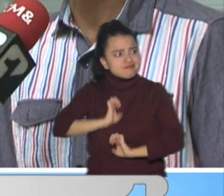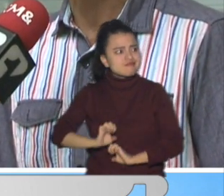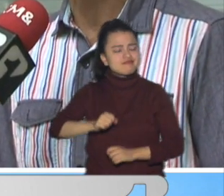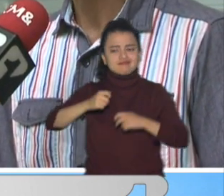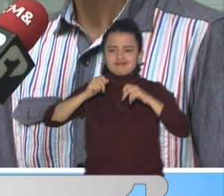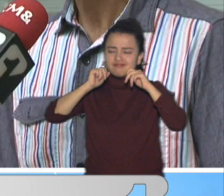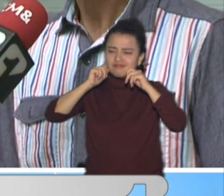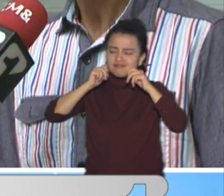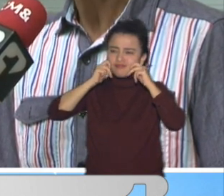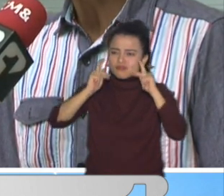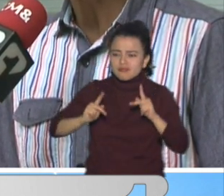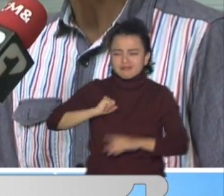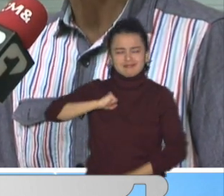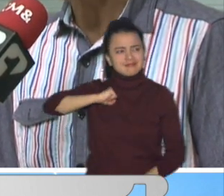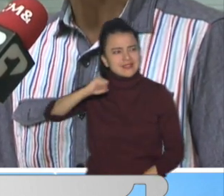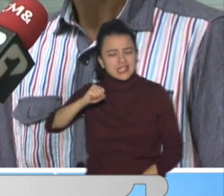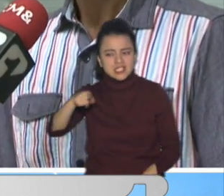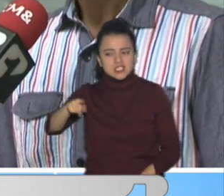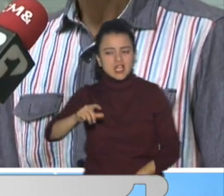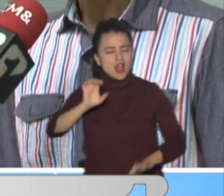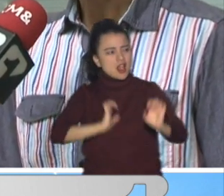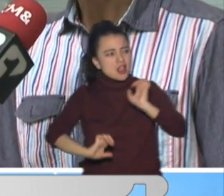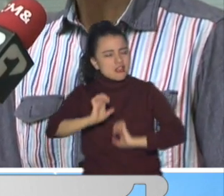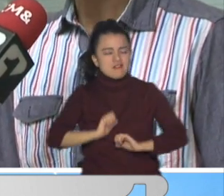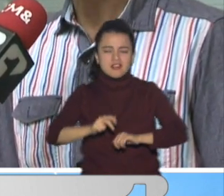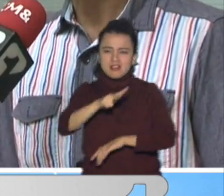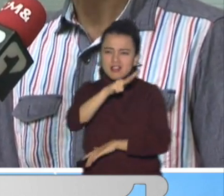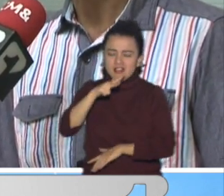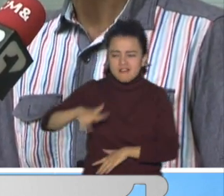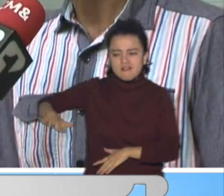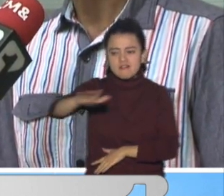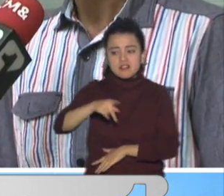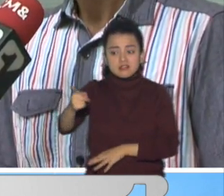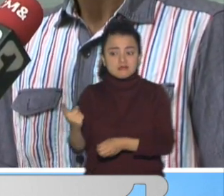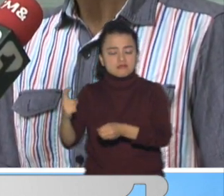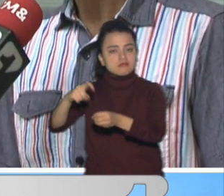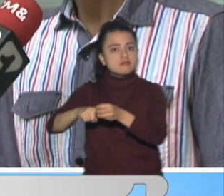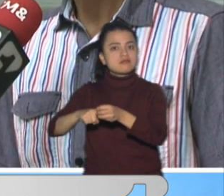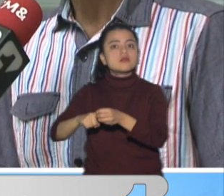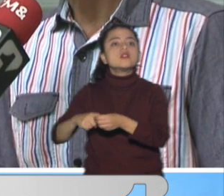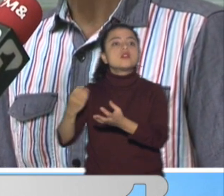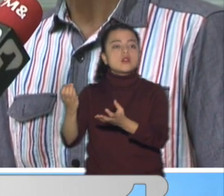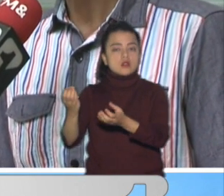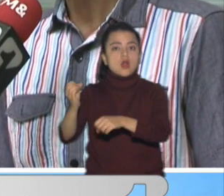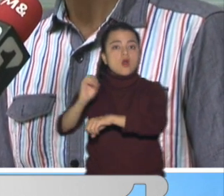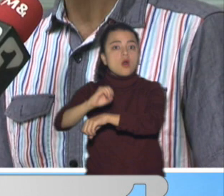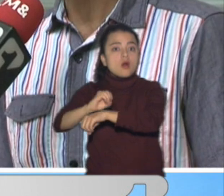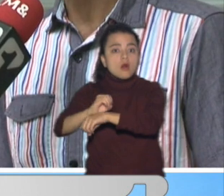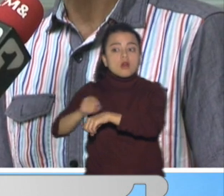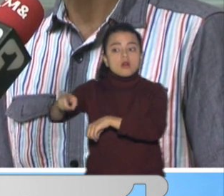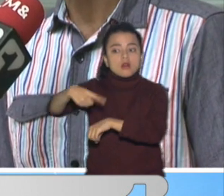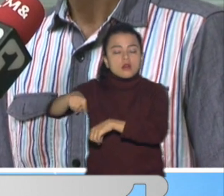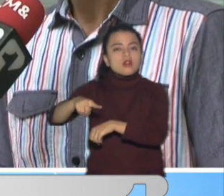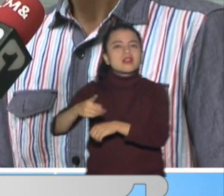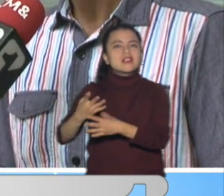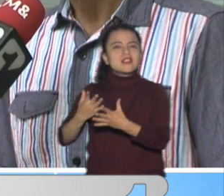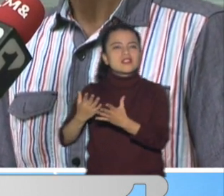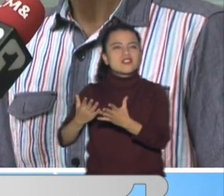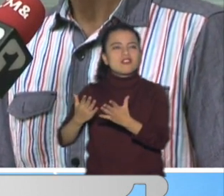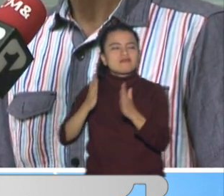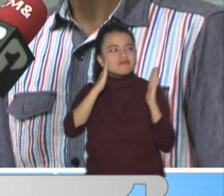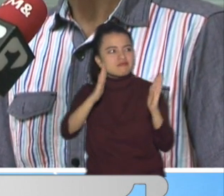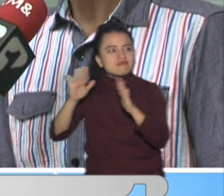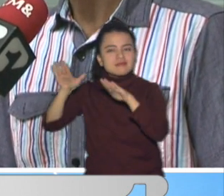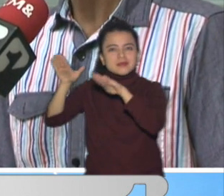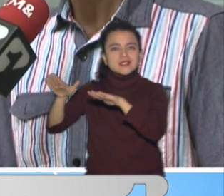que representa el sector rural, que hace parte de la corporación, hace parte de la comisión del plan de desarrollo, y con